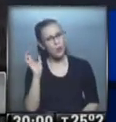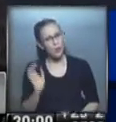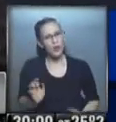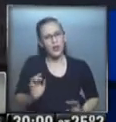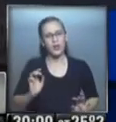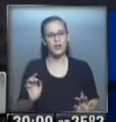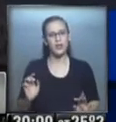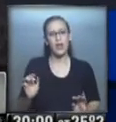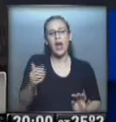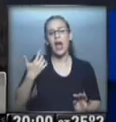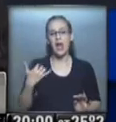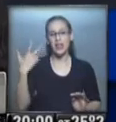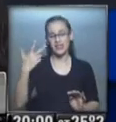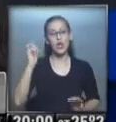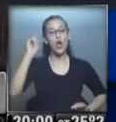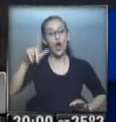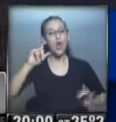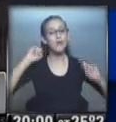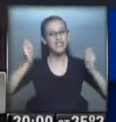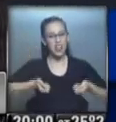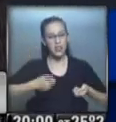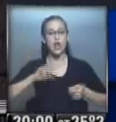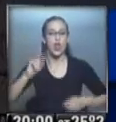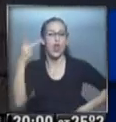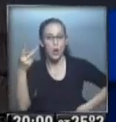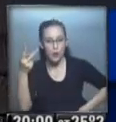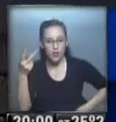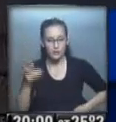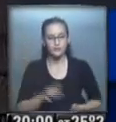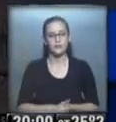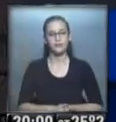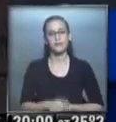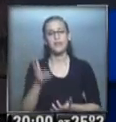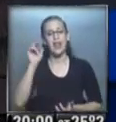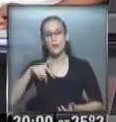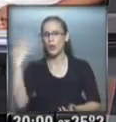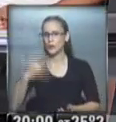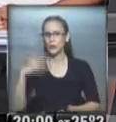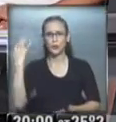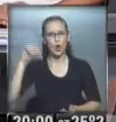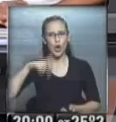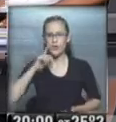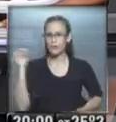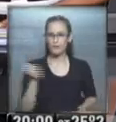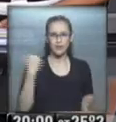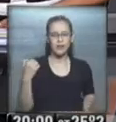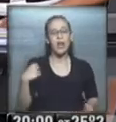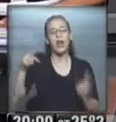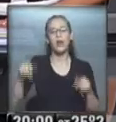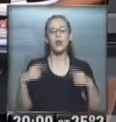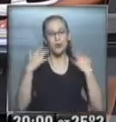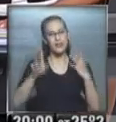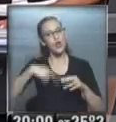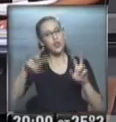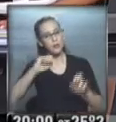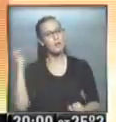3 delanteros porque el gol de visitante vale doble. Ramón, se juega absolutamente todo. Muy bien, compartimos ahora estos